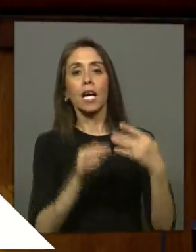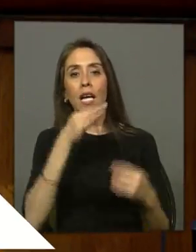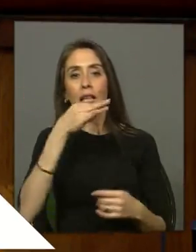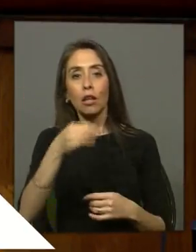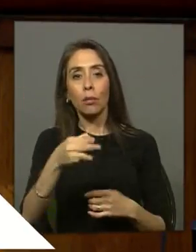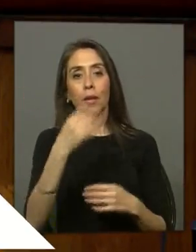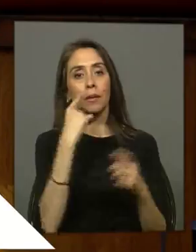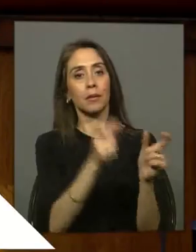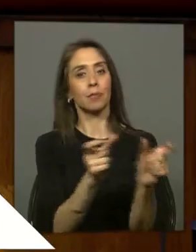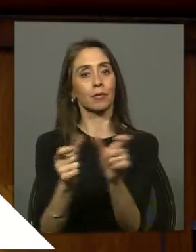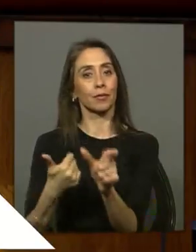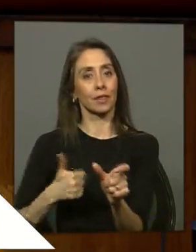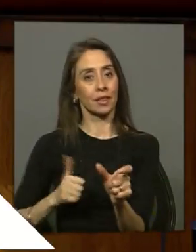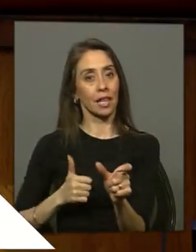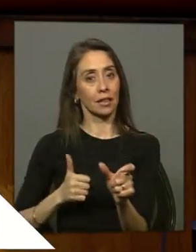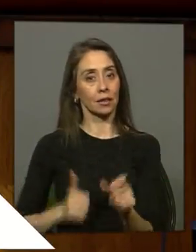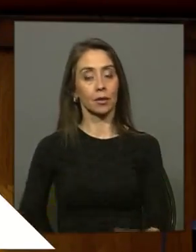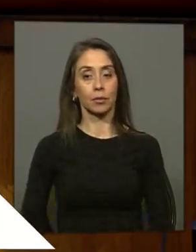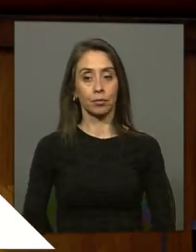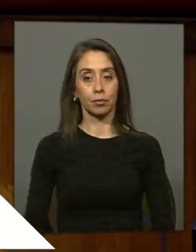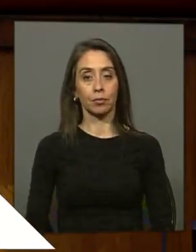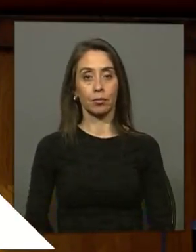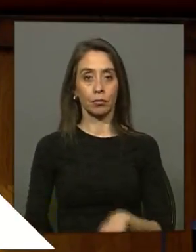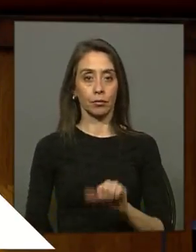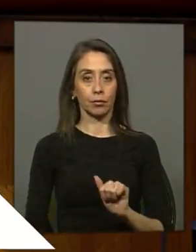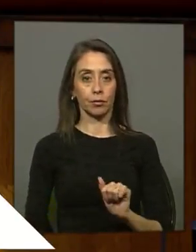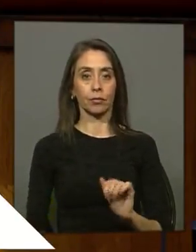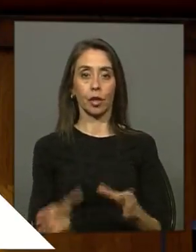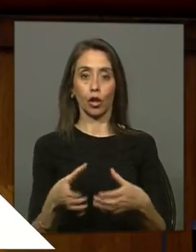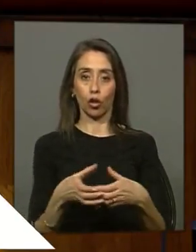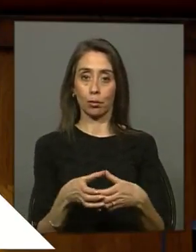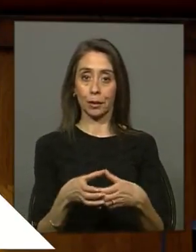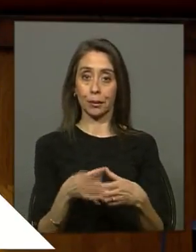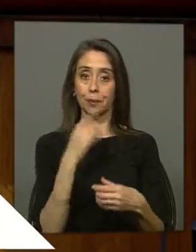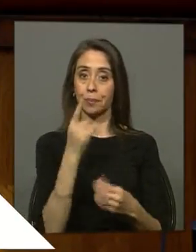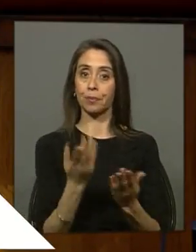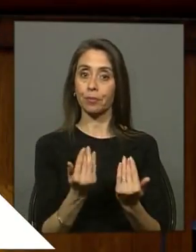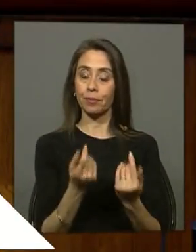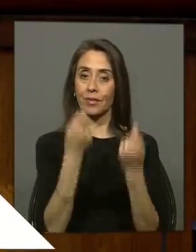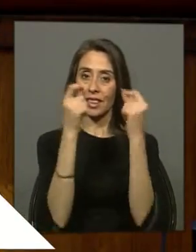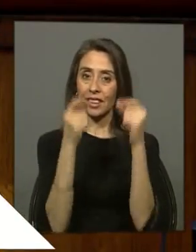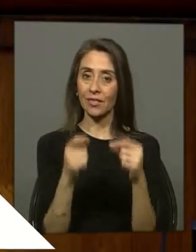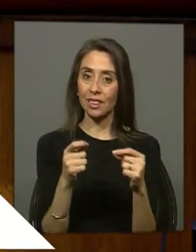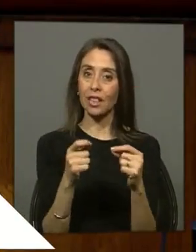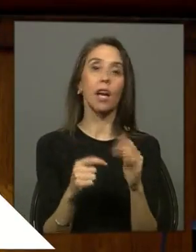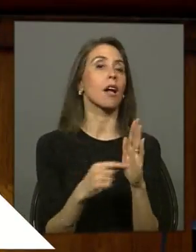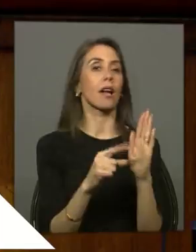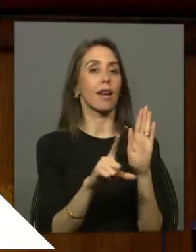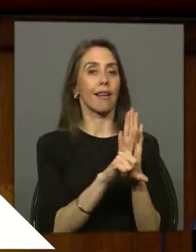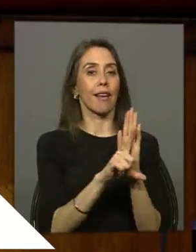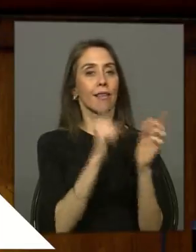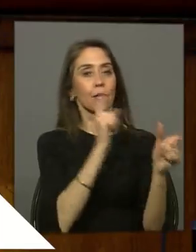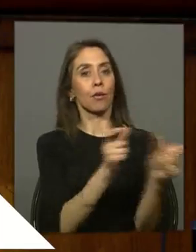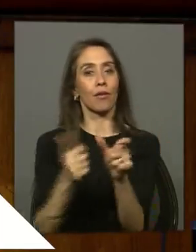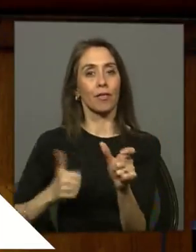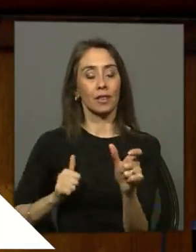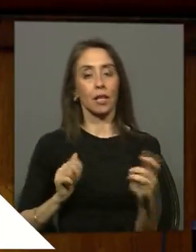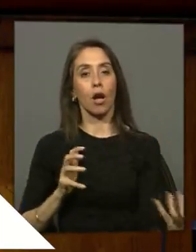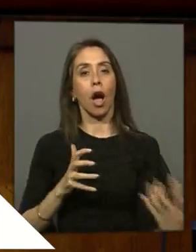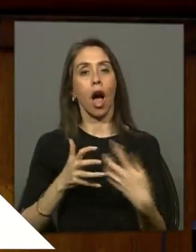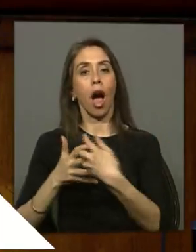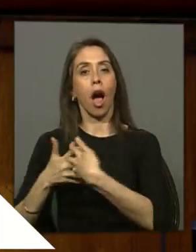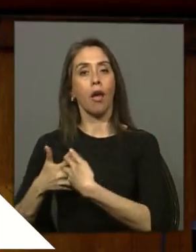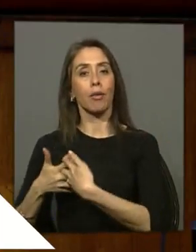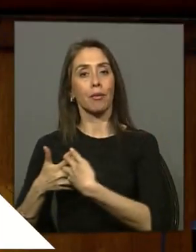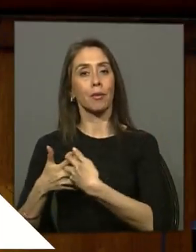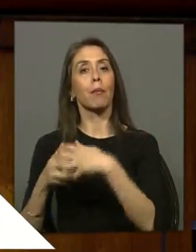a la fiscalización letra A la comisión considera que es necesario revisar y adecuar la normativa en materia de fiscalización de